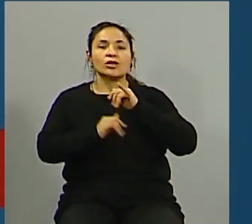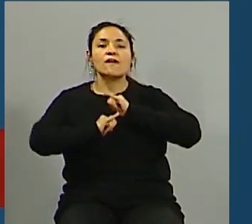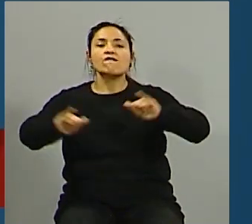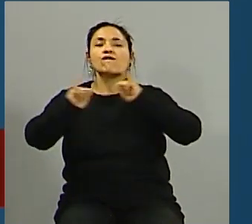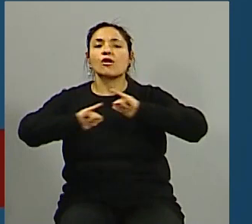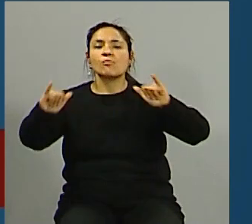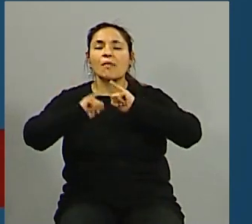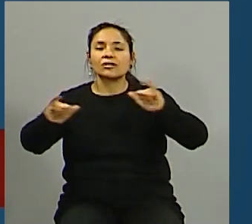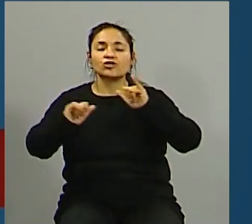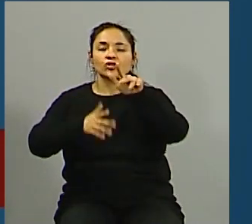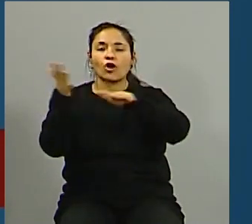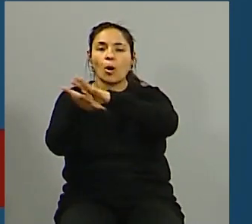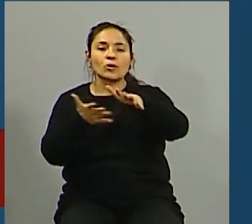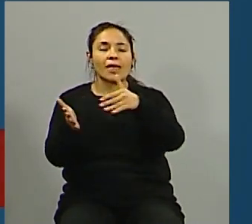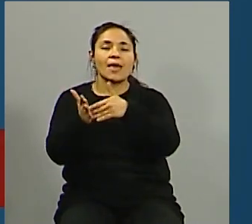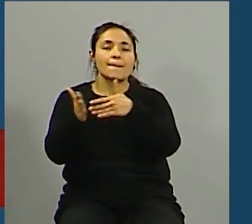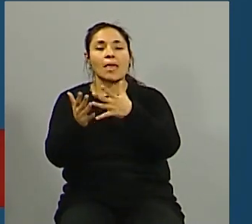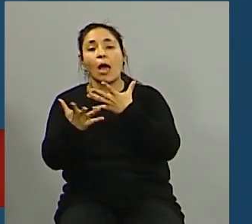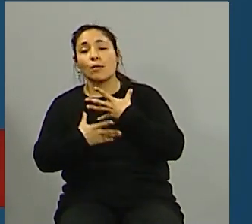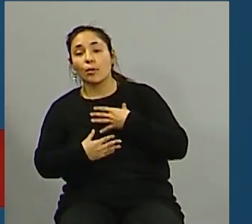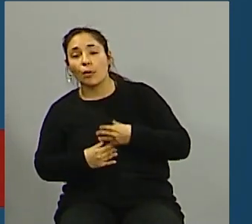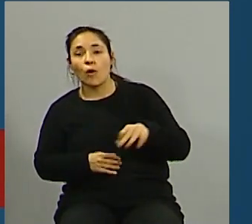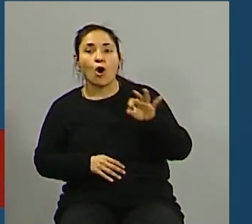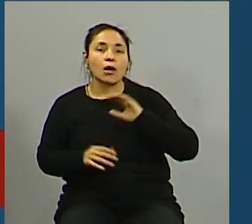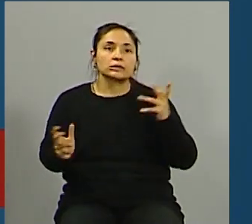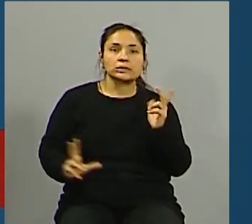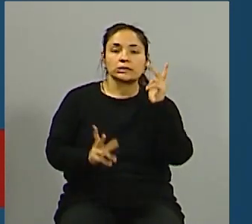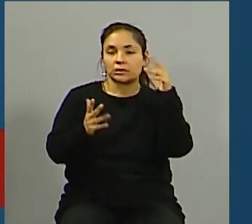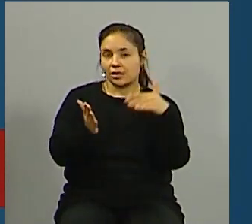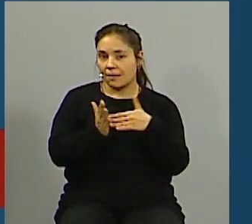van contando en los medios de comunicación. Bueno, lo acabamos de decir con el Wall Street